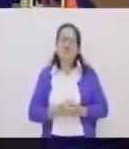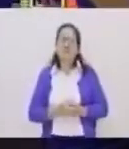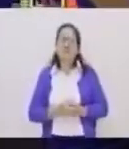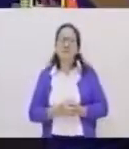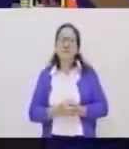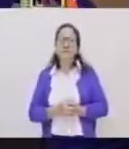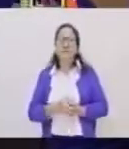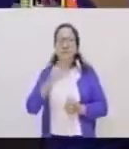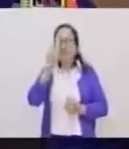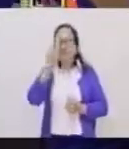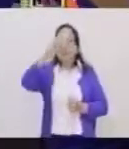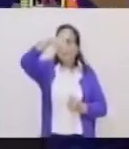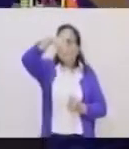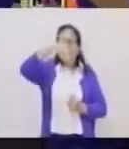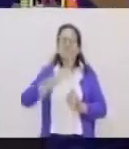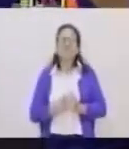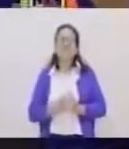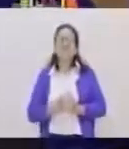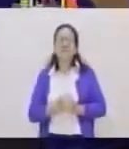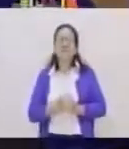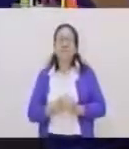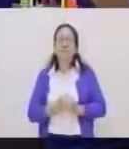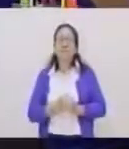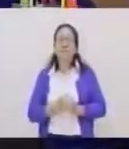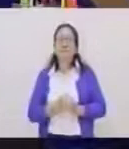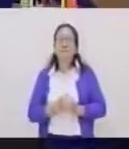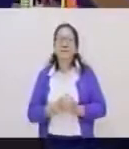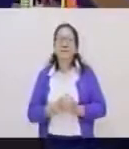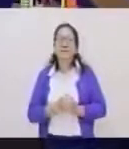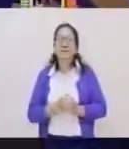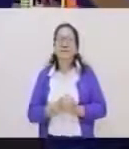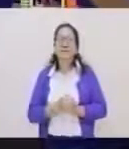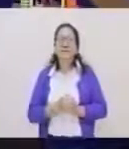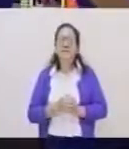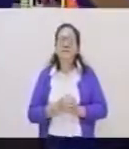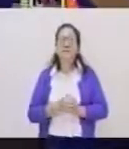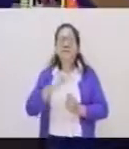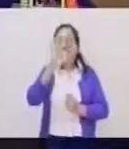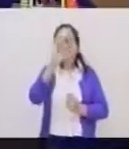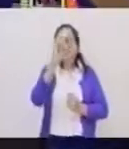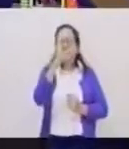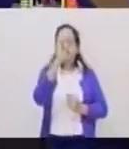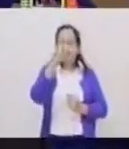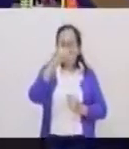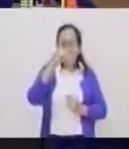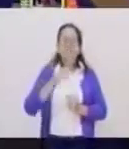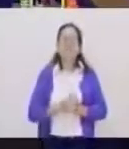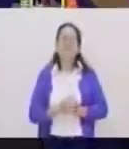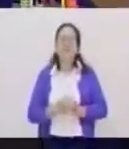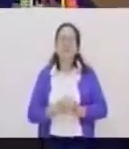vamos a escribir de la siguiente manera: 2 metros,